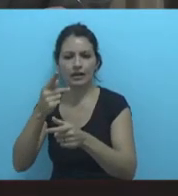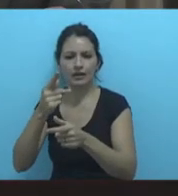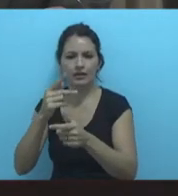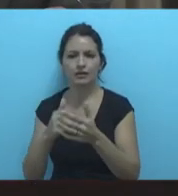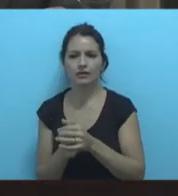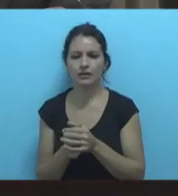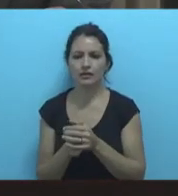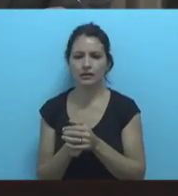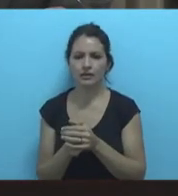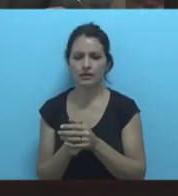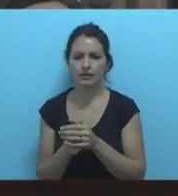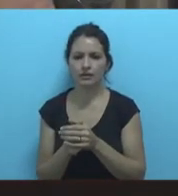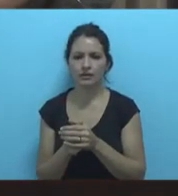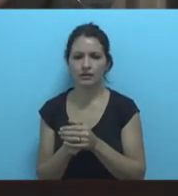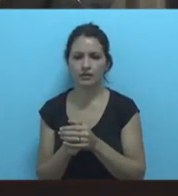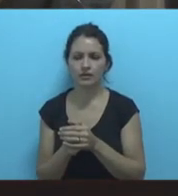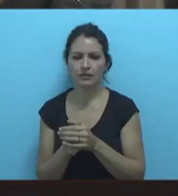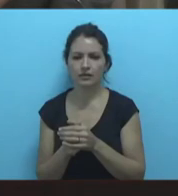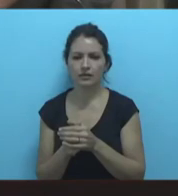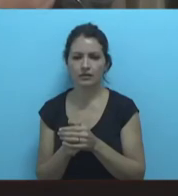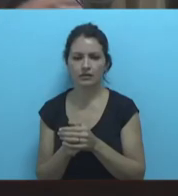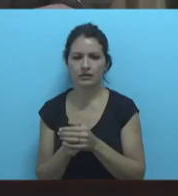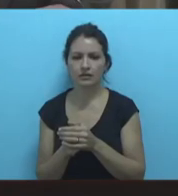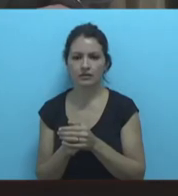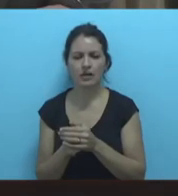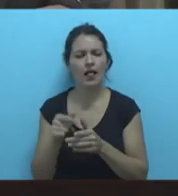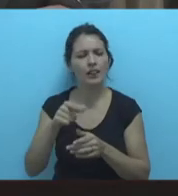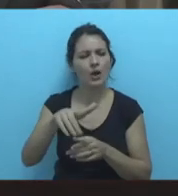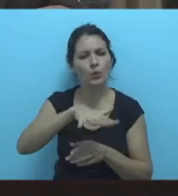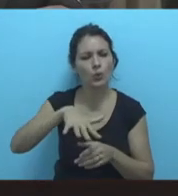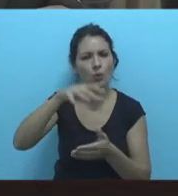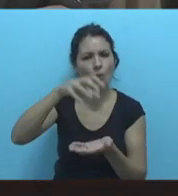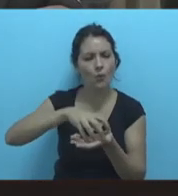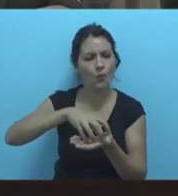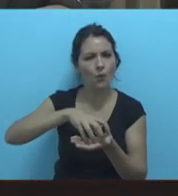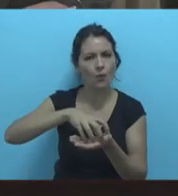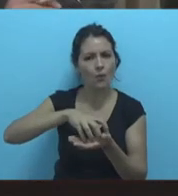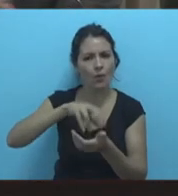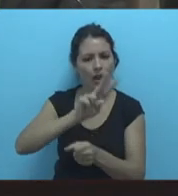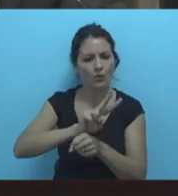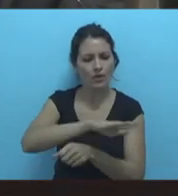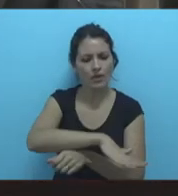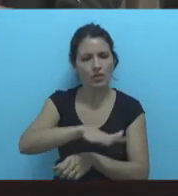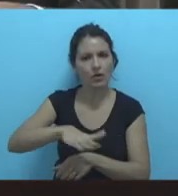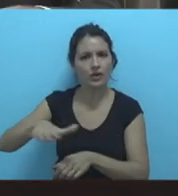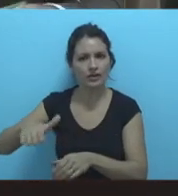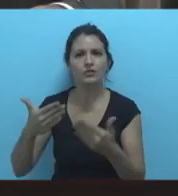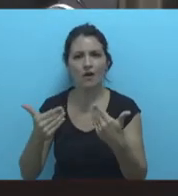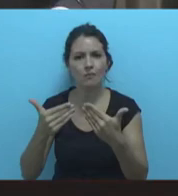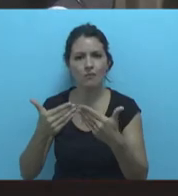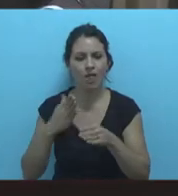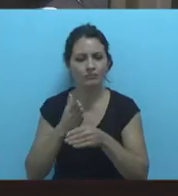y goce gratuito de espacios físicos del inmueble correspondiente al Jardín de Infantes Nucleado 124, Mauricio Frank. En